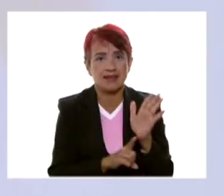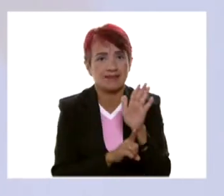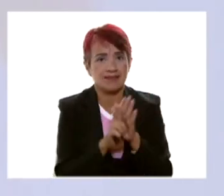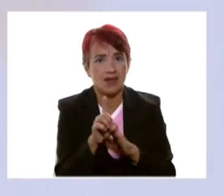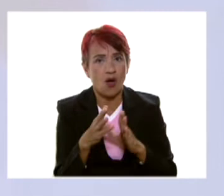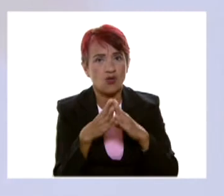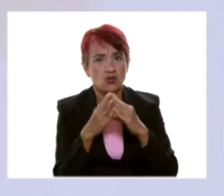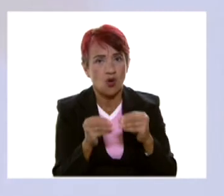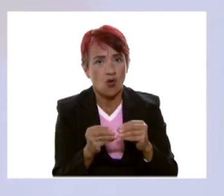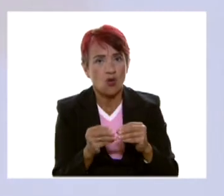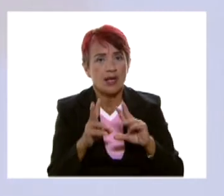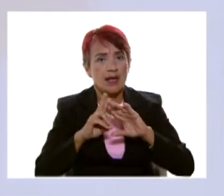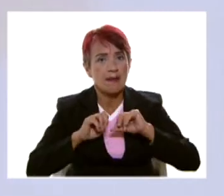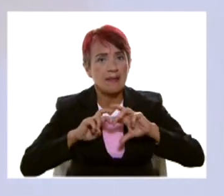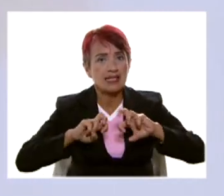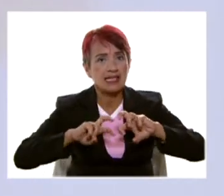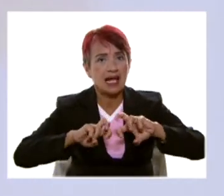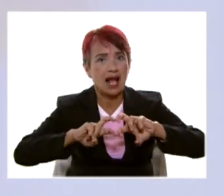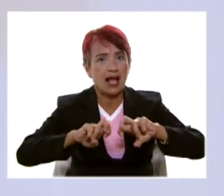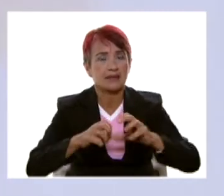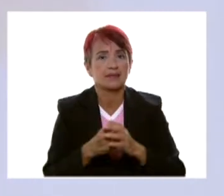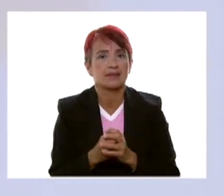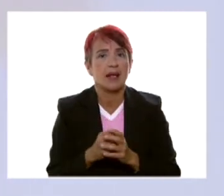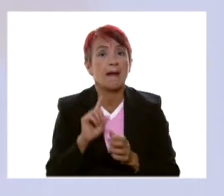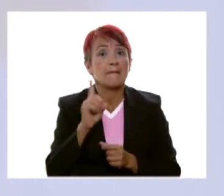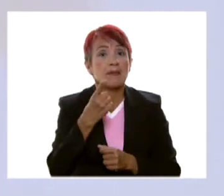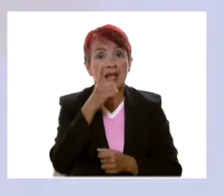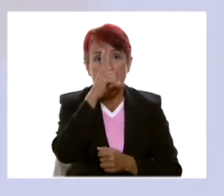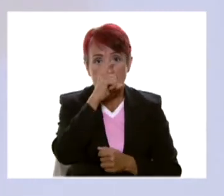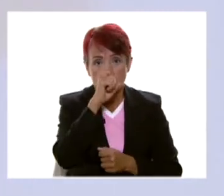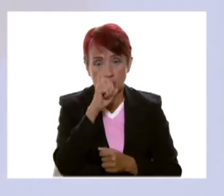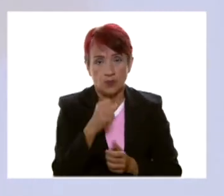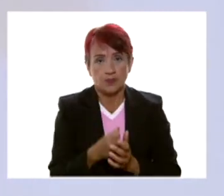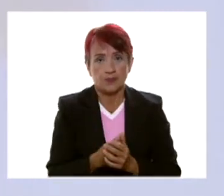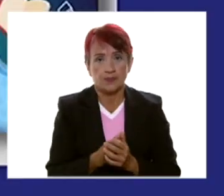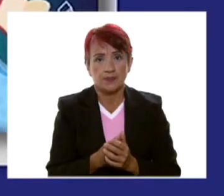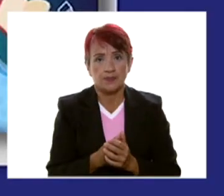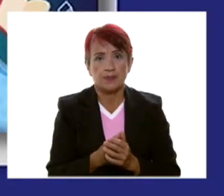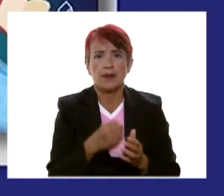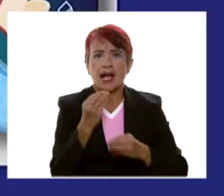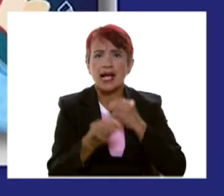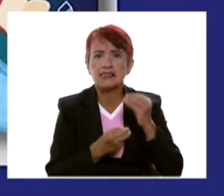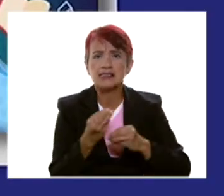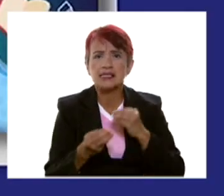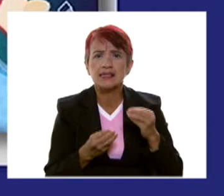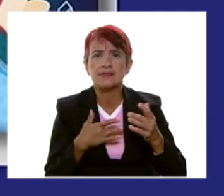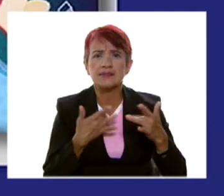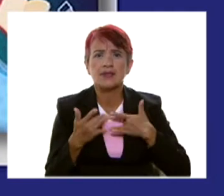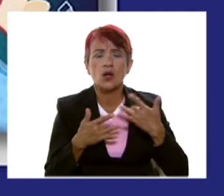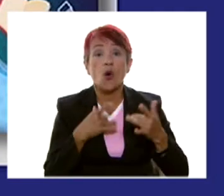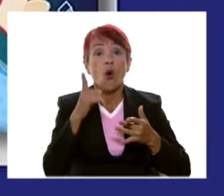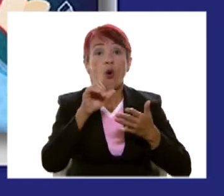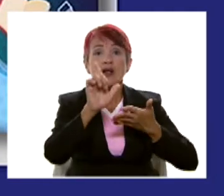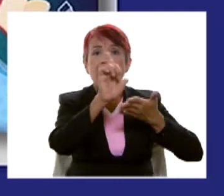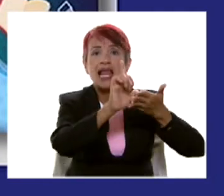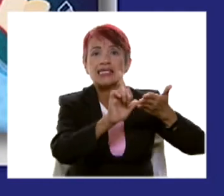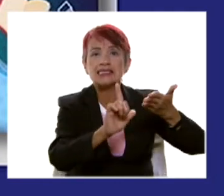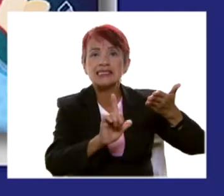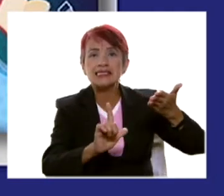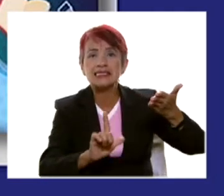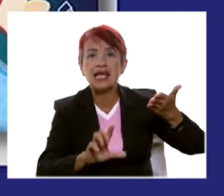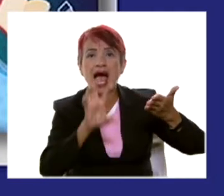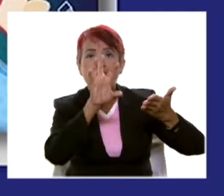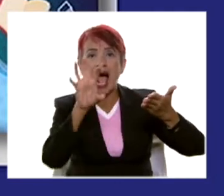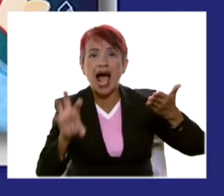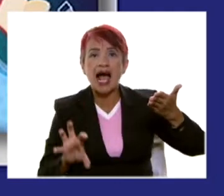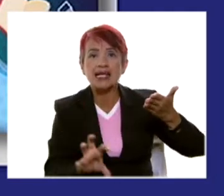que visiten o investiguen, ¿ok? Para primer año vamos a realizar una lista de 5 áreas donde estudie y una